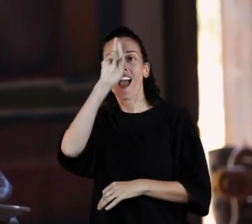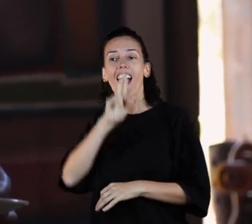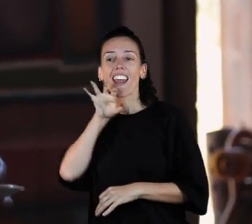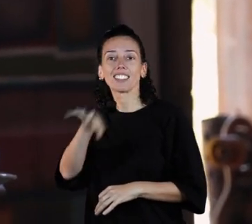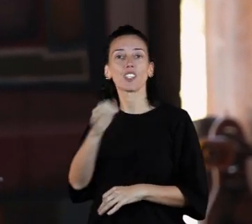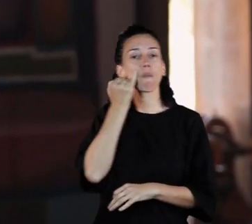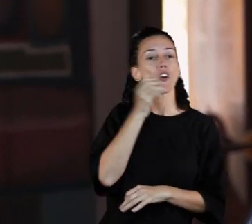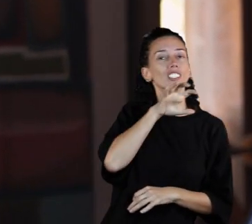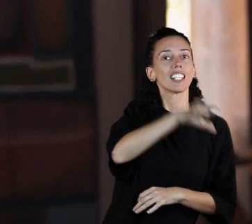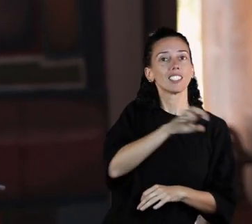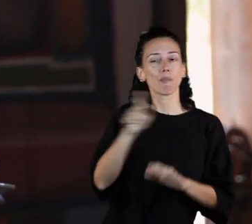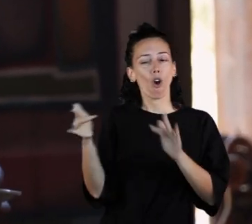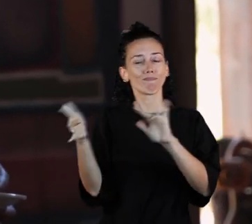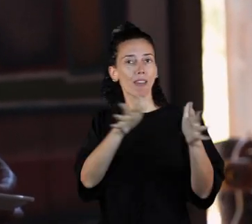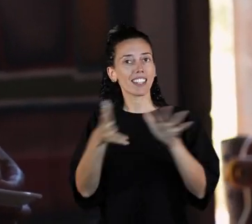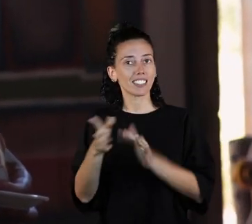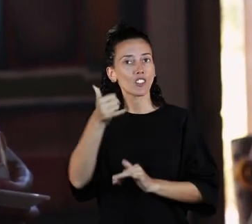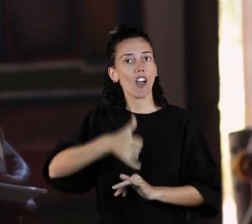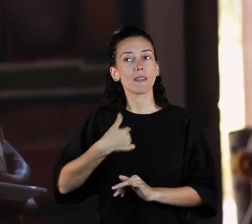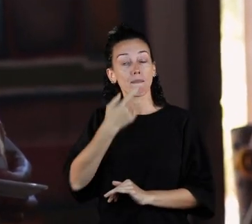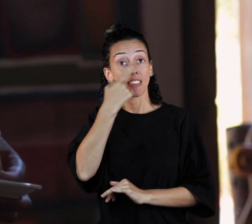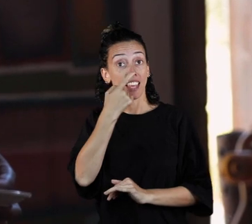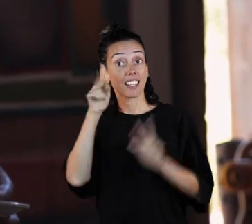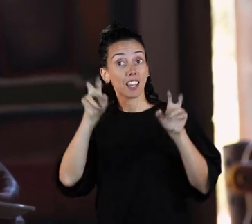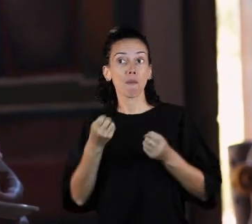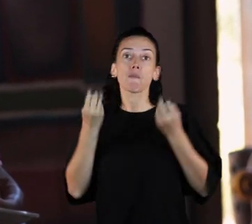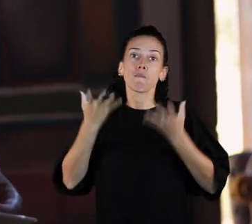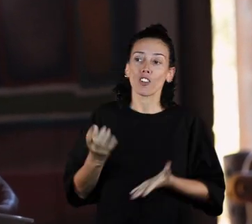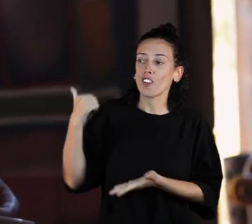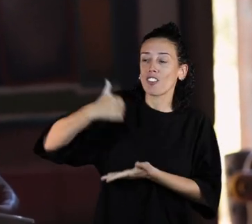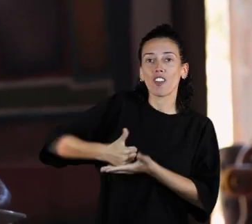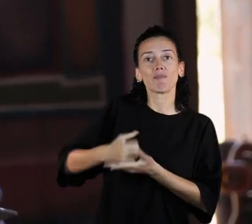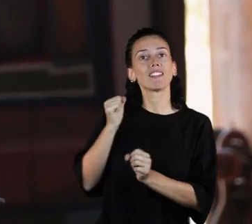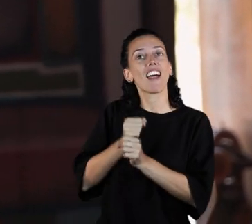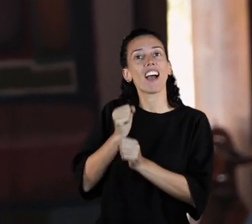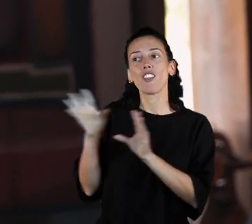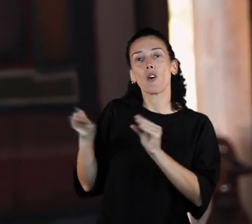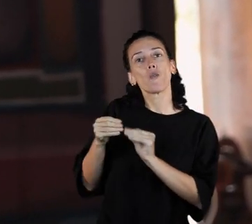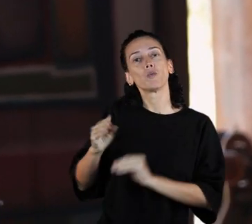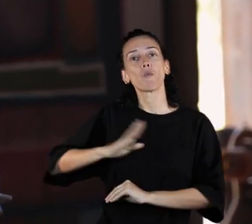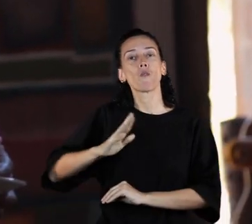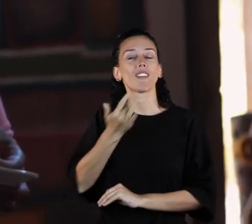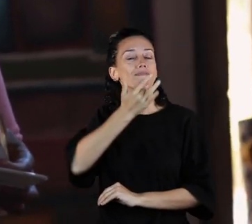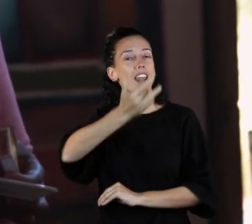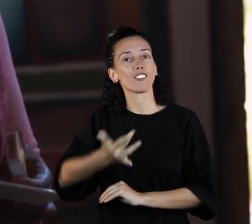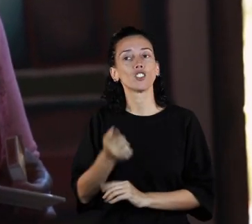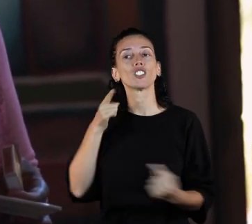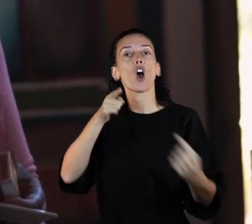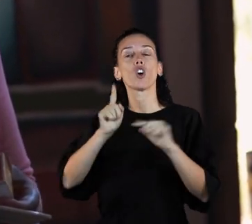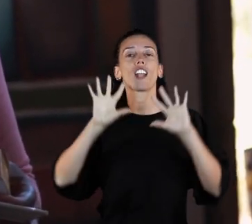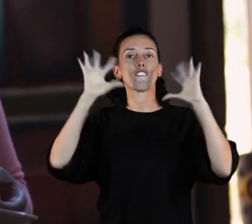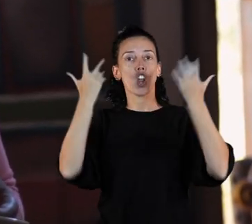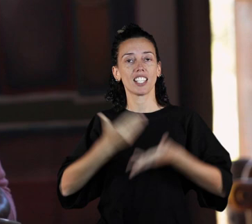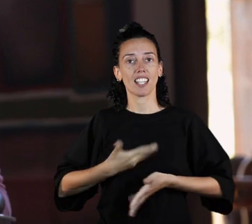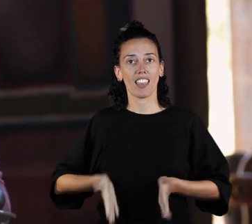y el sexismo son primos y es algo que me interpela y bueno, y por eso estoy acá con estas mujeres maravillosas trabajando contra la violencia